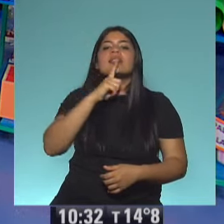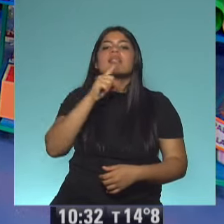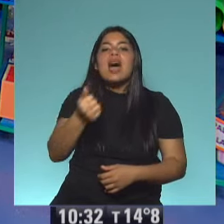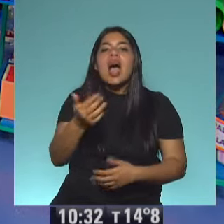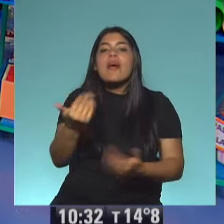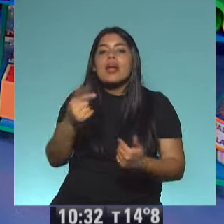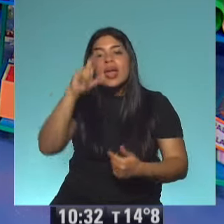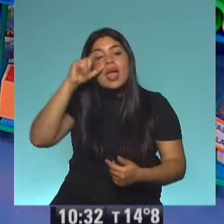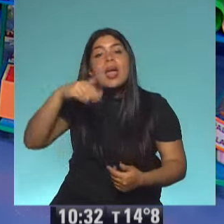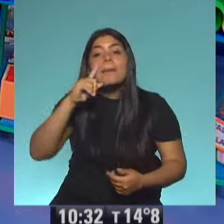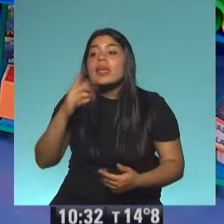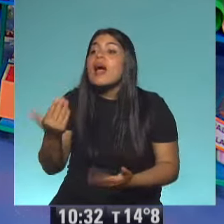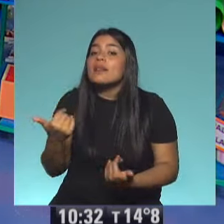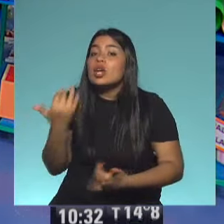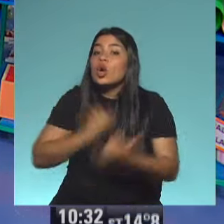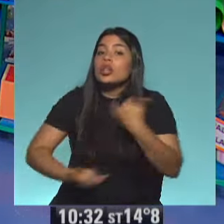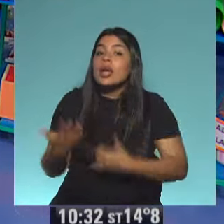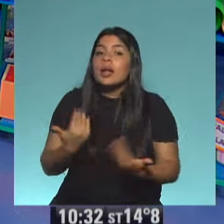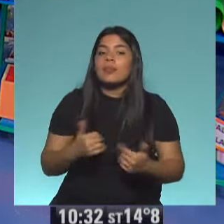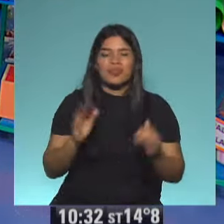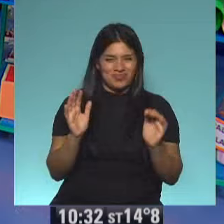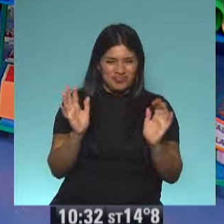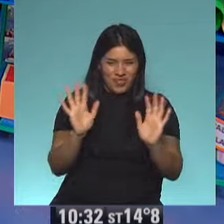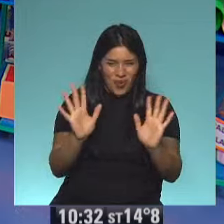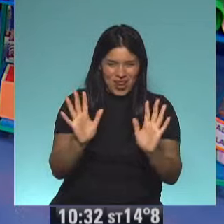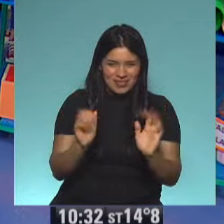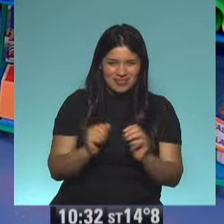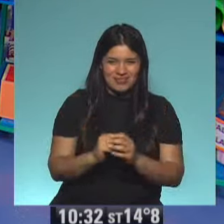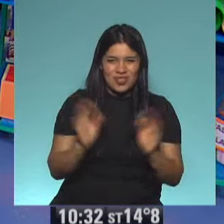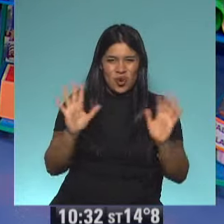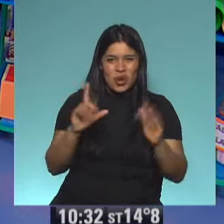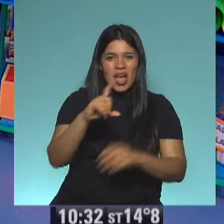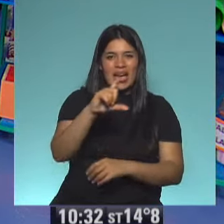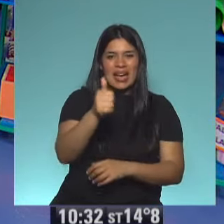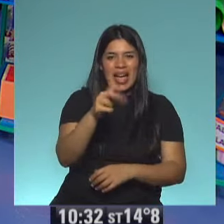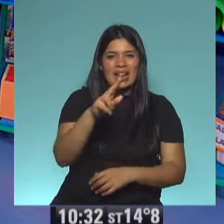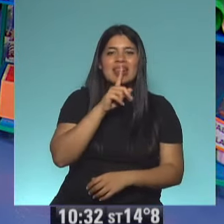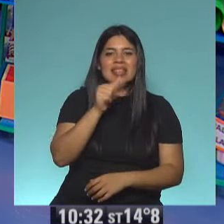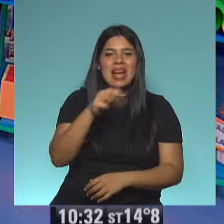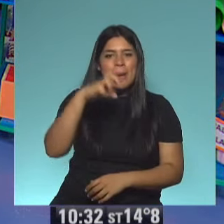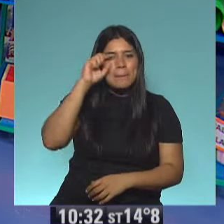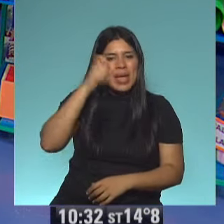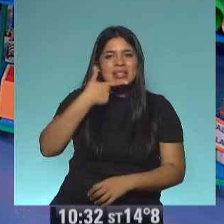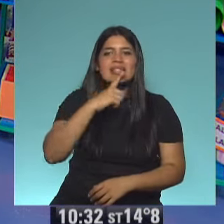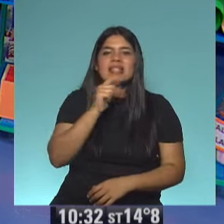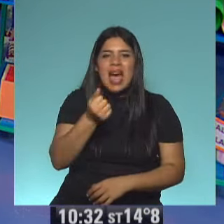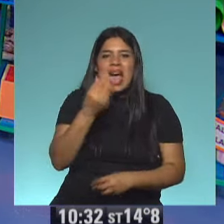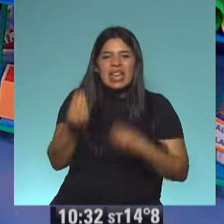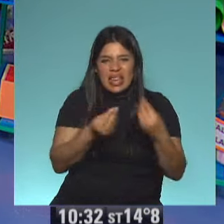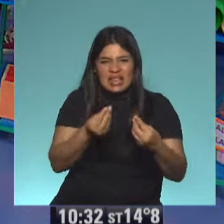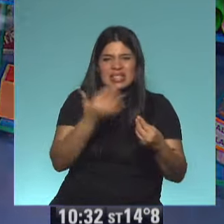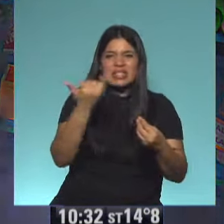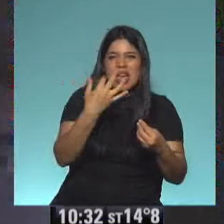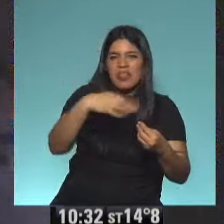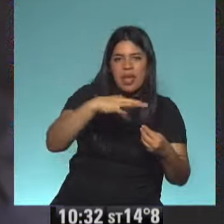Contá, Emi. ¡Hola, Emi! Hola. La cartapesca se hace con engrudo y papel